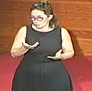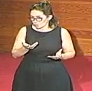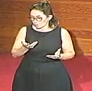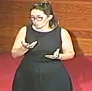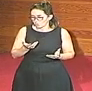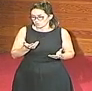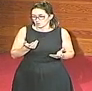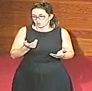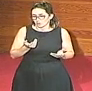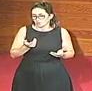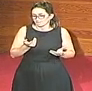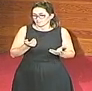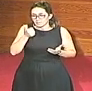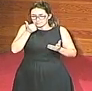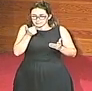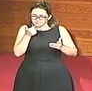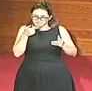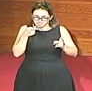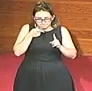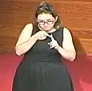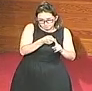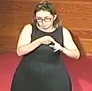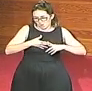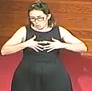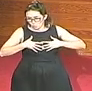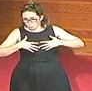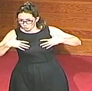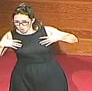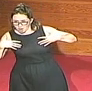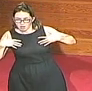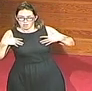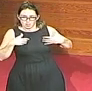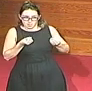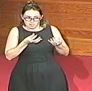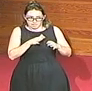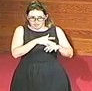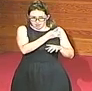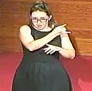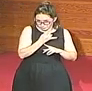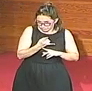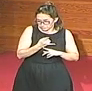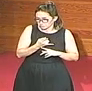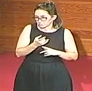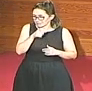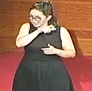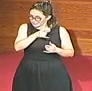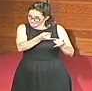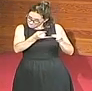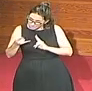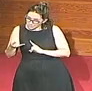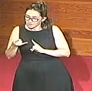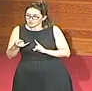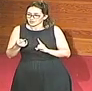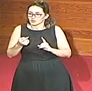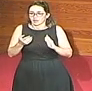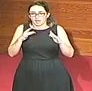Y basándose en lo emocional, que bueno, al final se crea una especie de